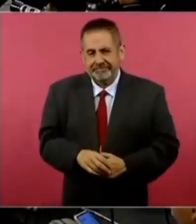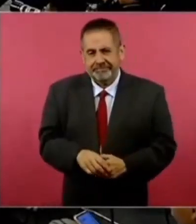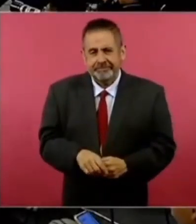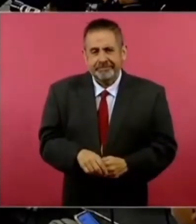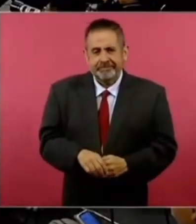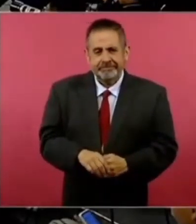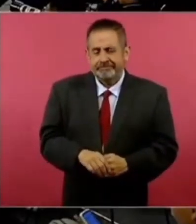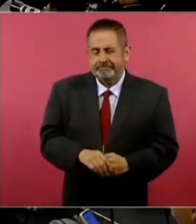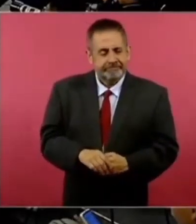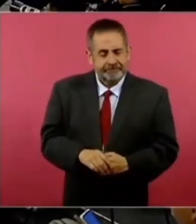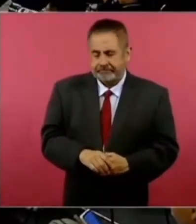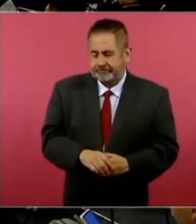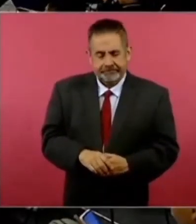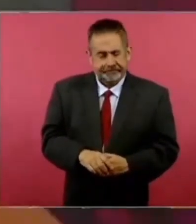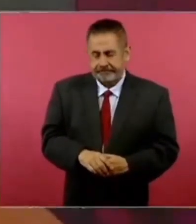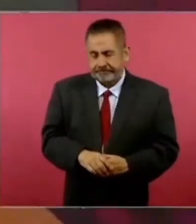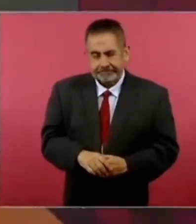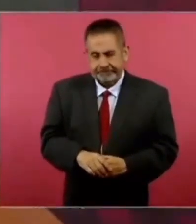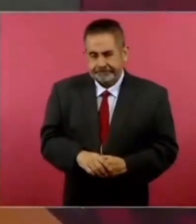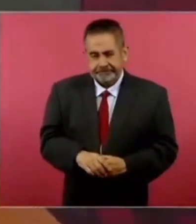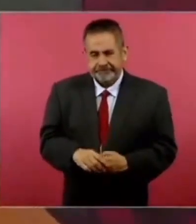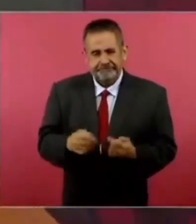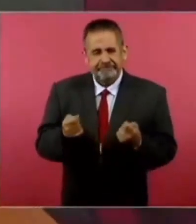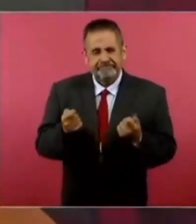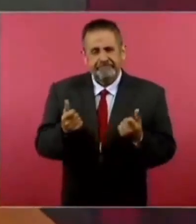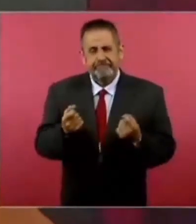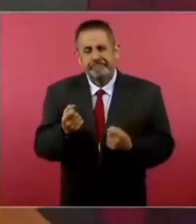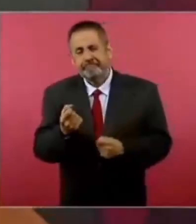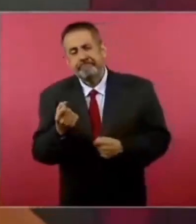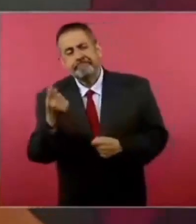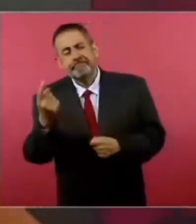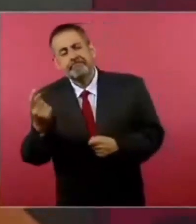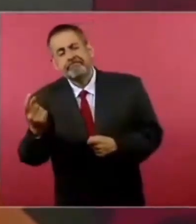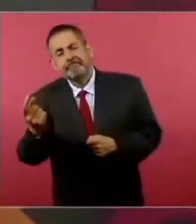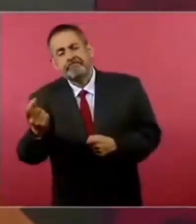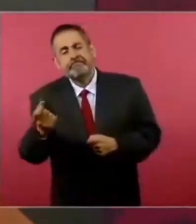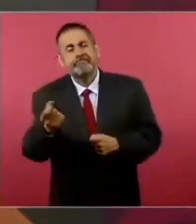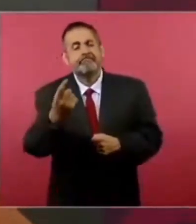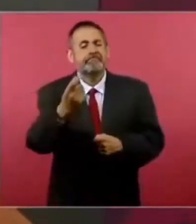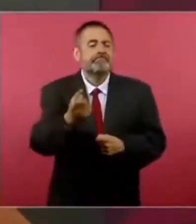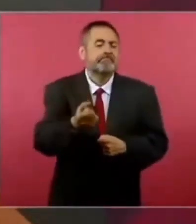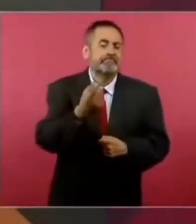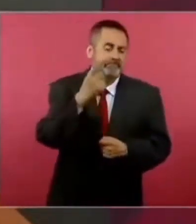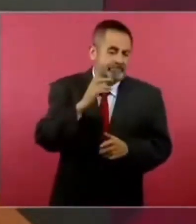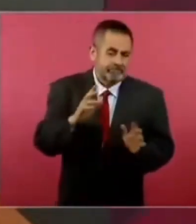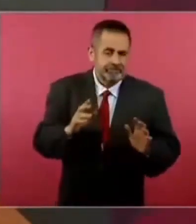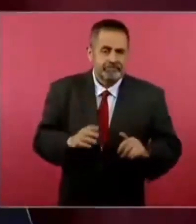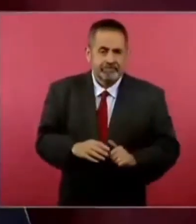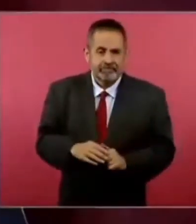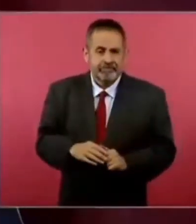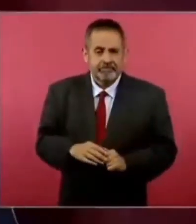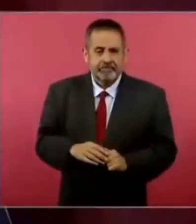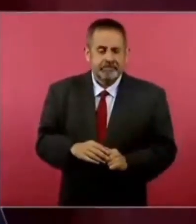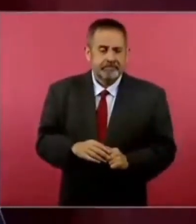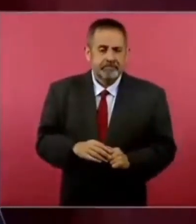Son muy pocos los casos en donde los